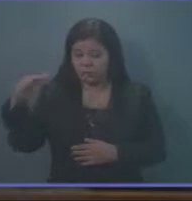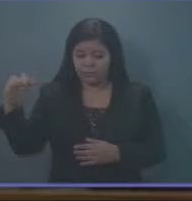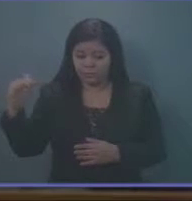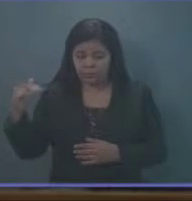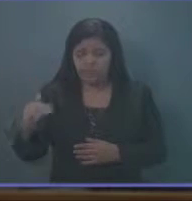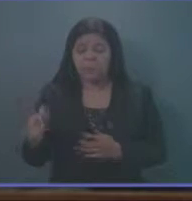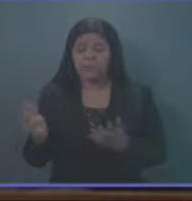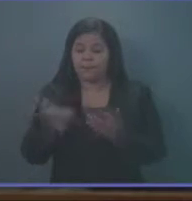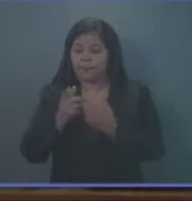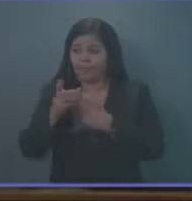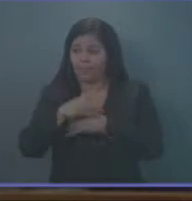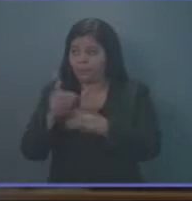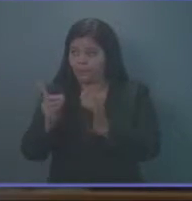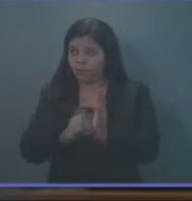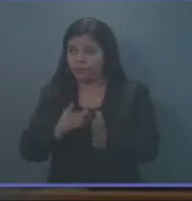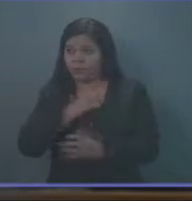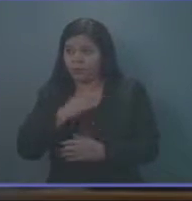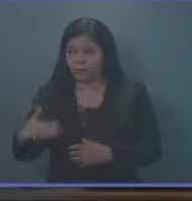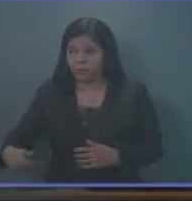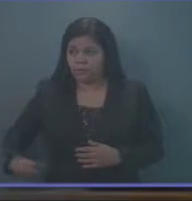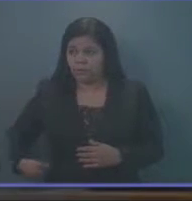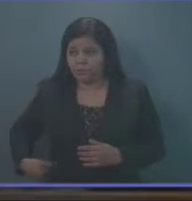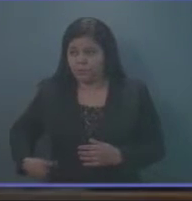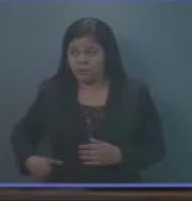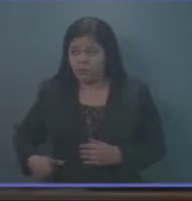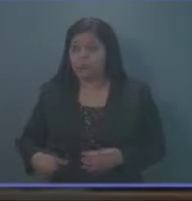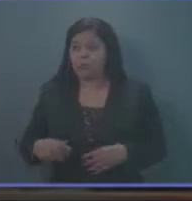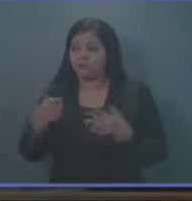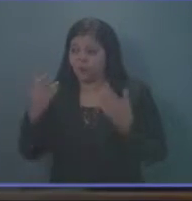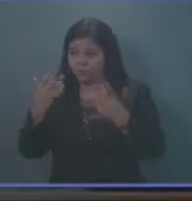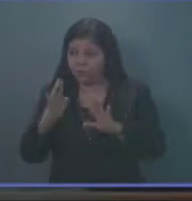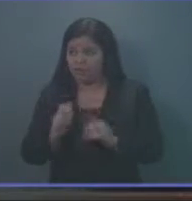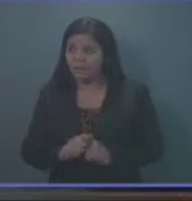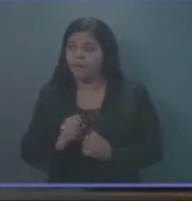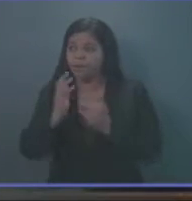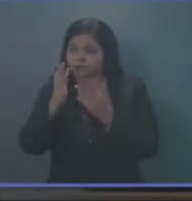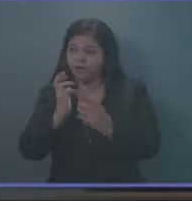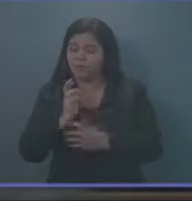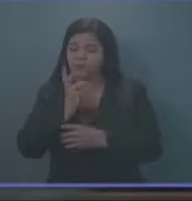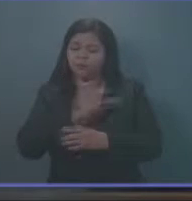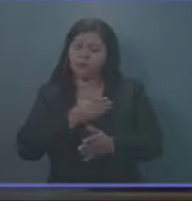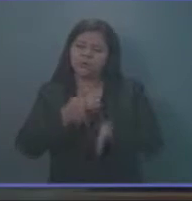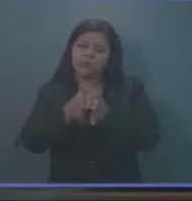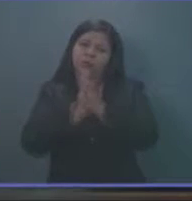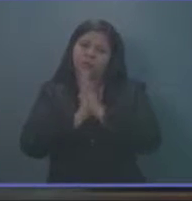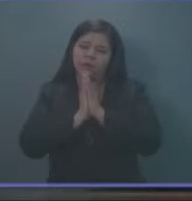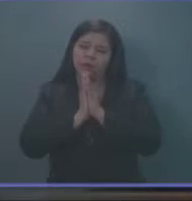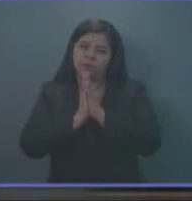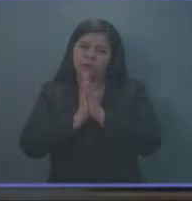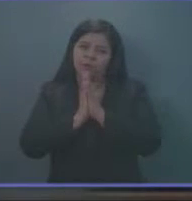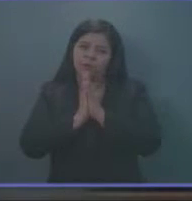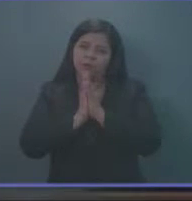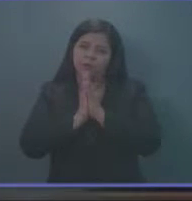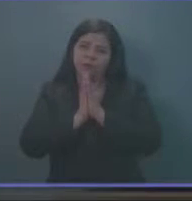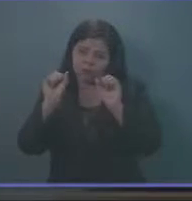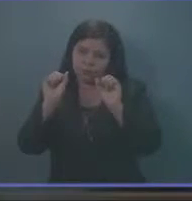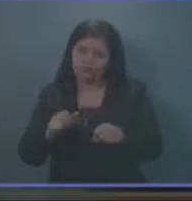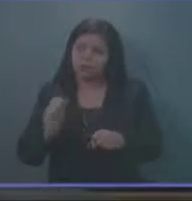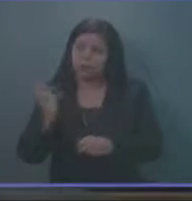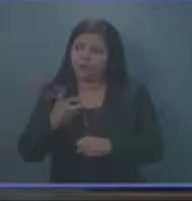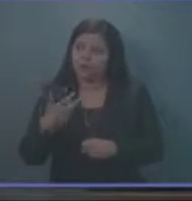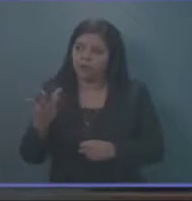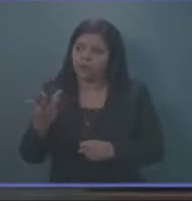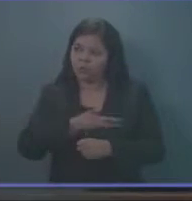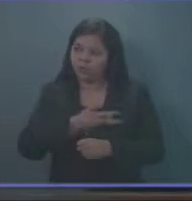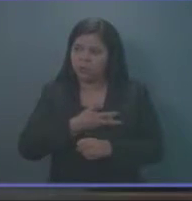compañero diputado presidente, quiero pedirle que me adhiera a la votación y que incorpore a todo el grupo del